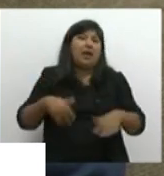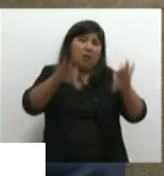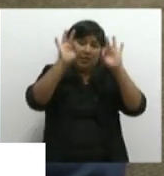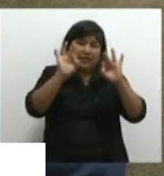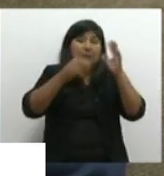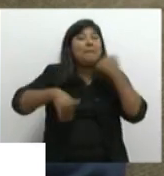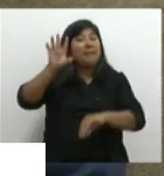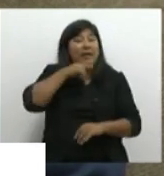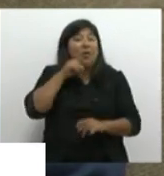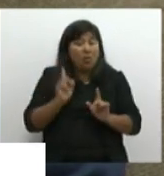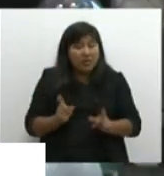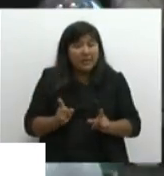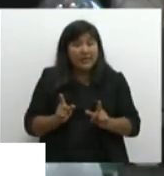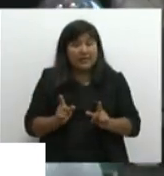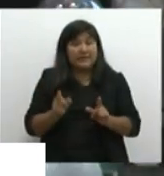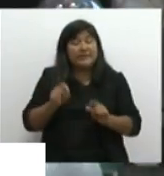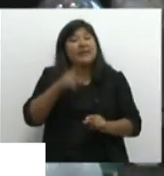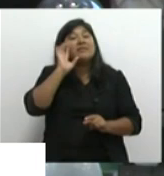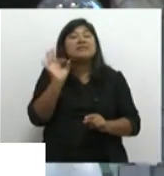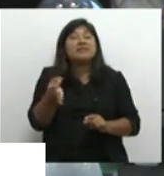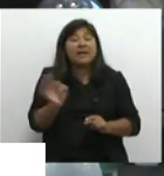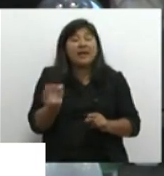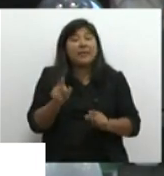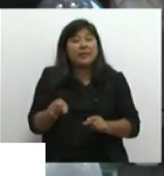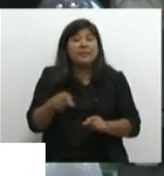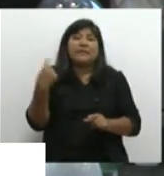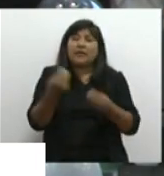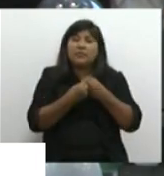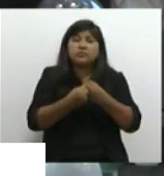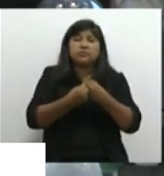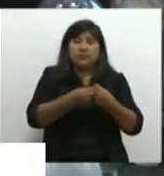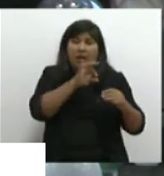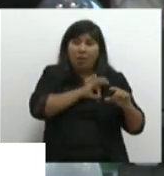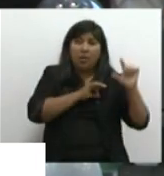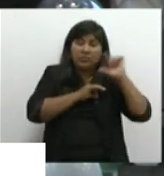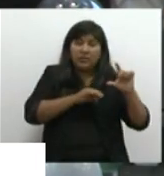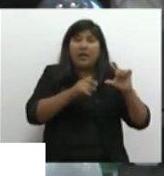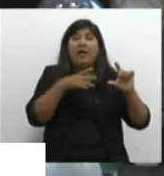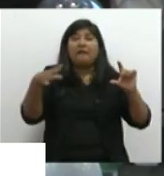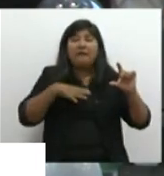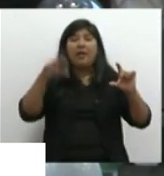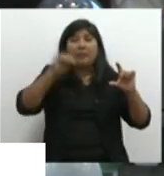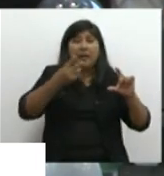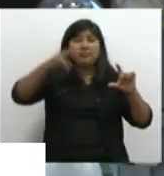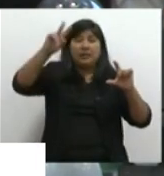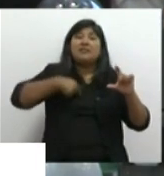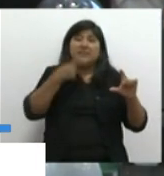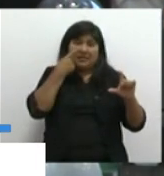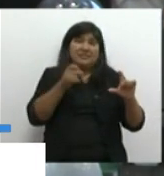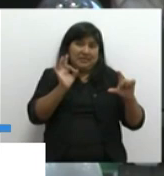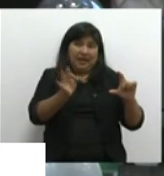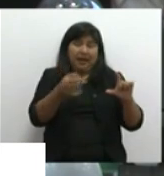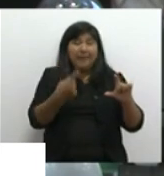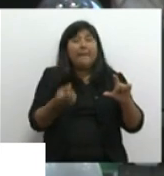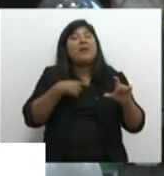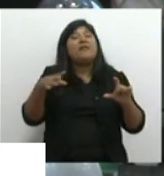particular en julio porque sabemos que estos aumentos son insuficientes hemos dispuesto un incremento